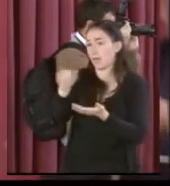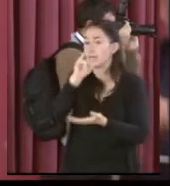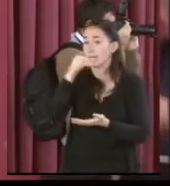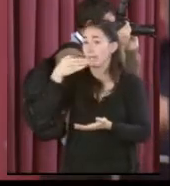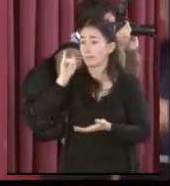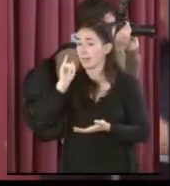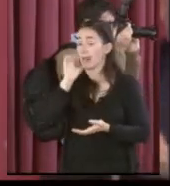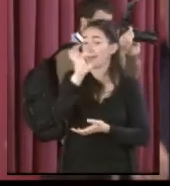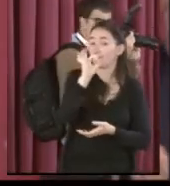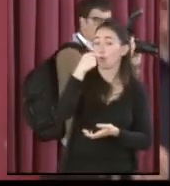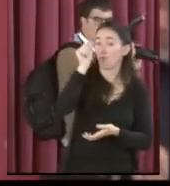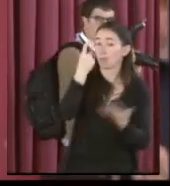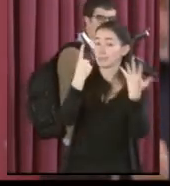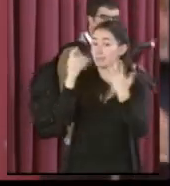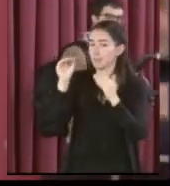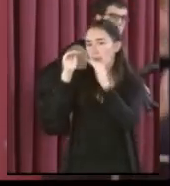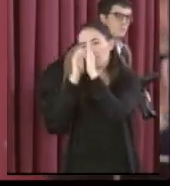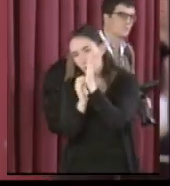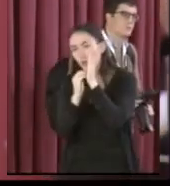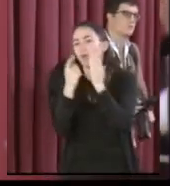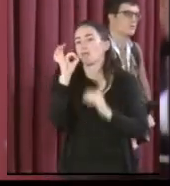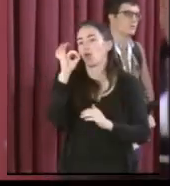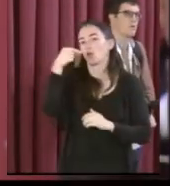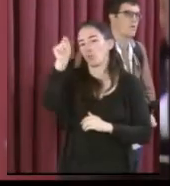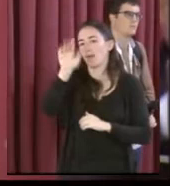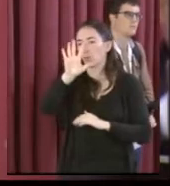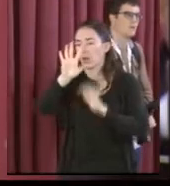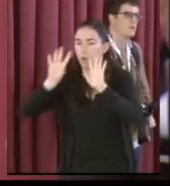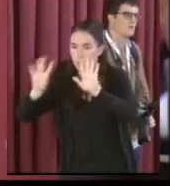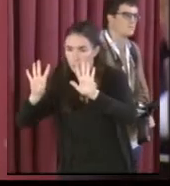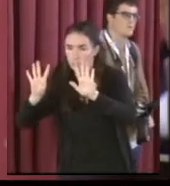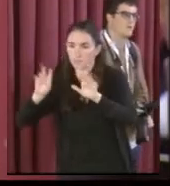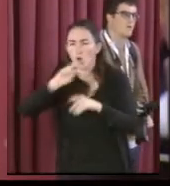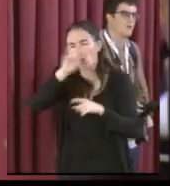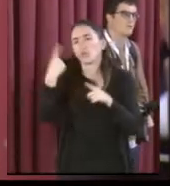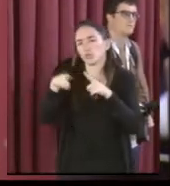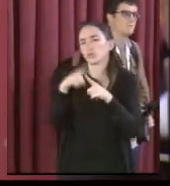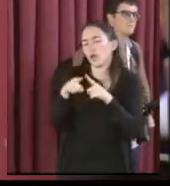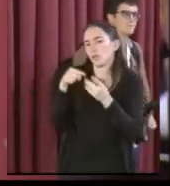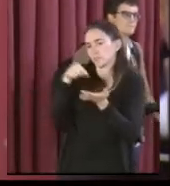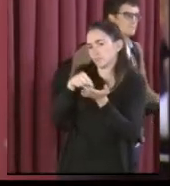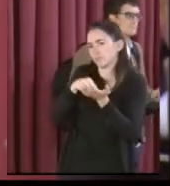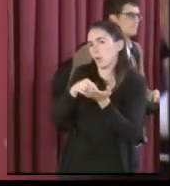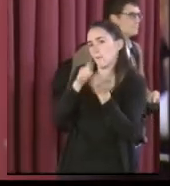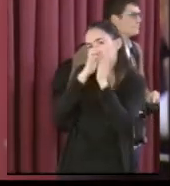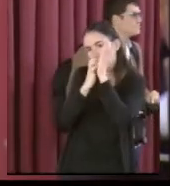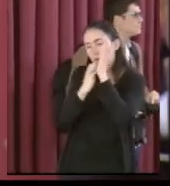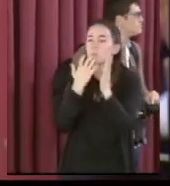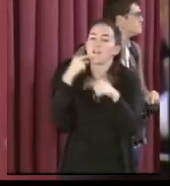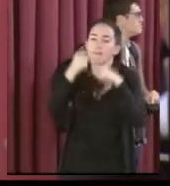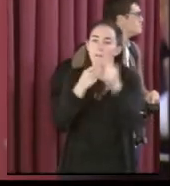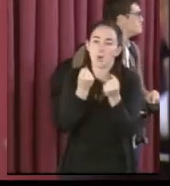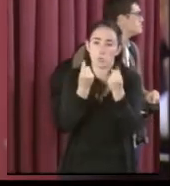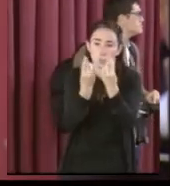del 0,60 al 0,59. Hemos mantenido una serie de bonificaciones específicas para familias numerosas, con una